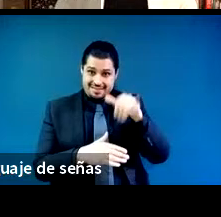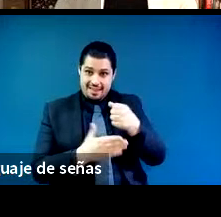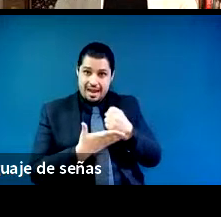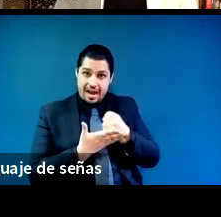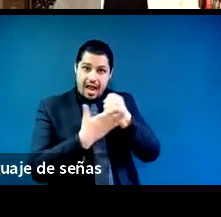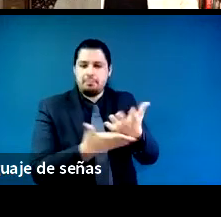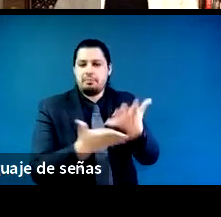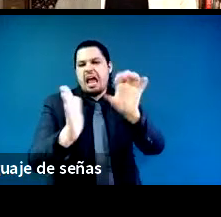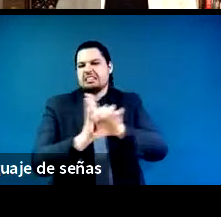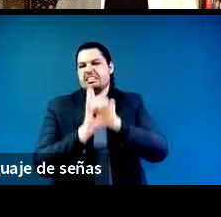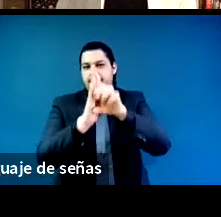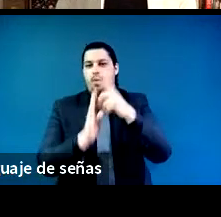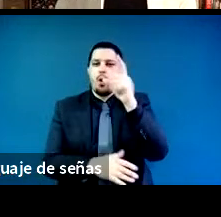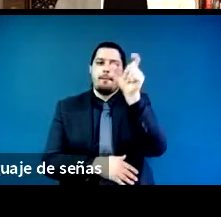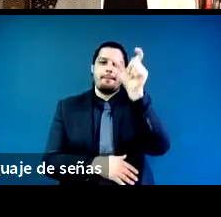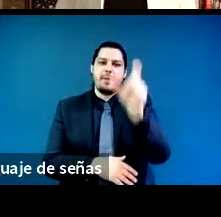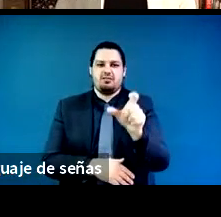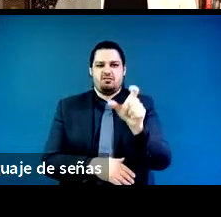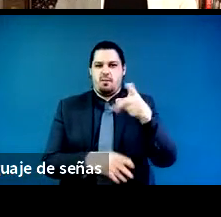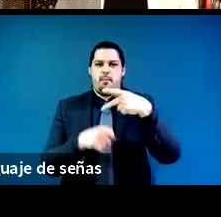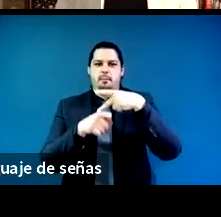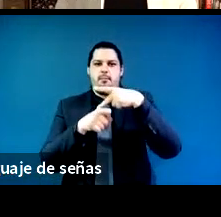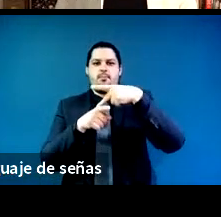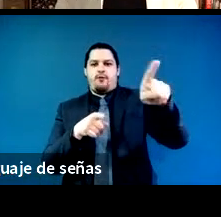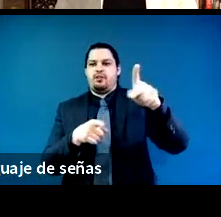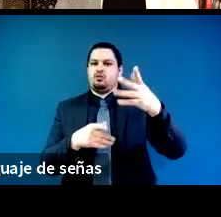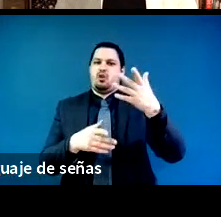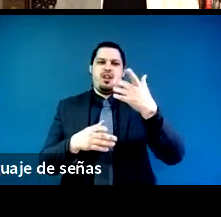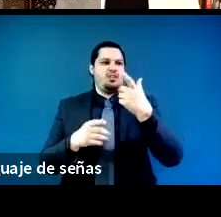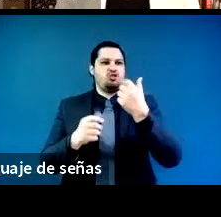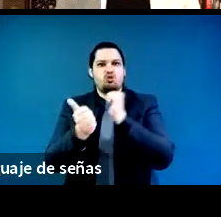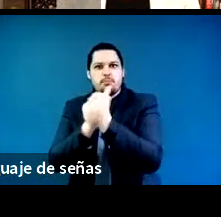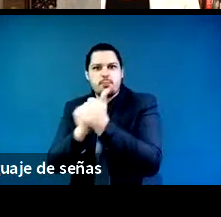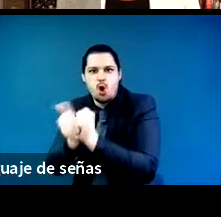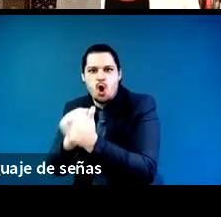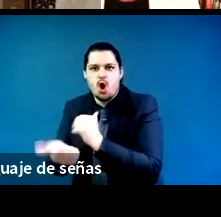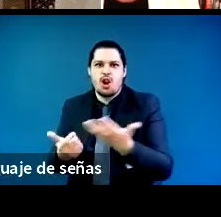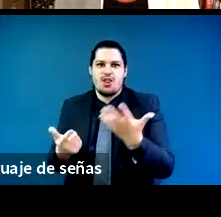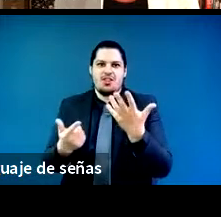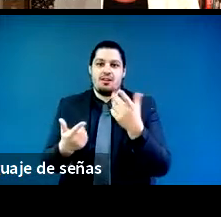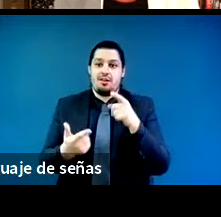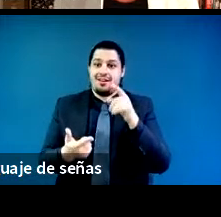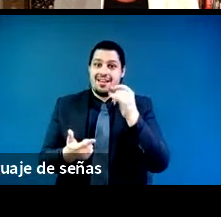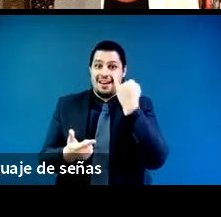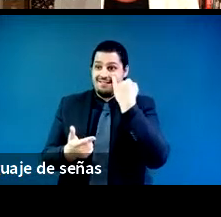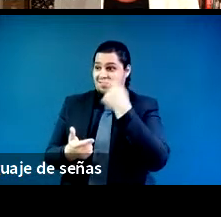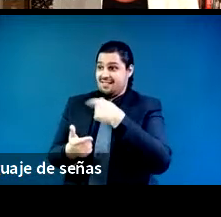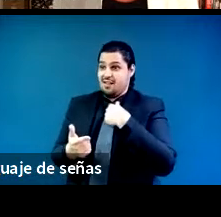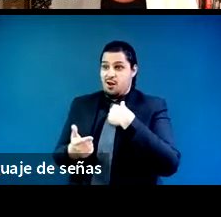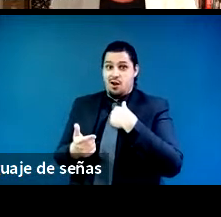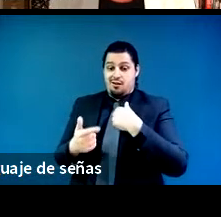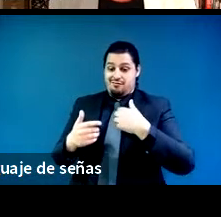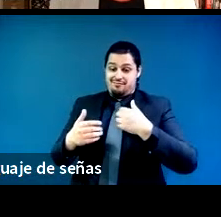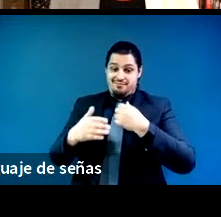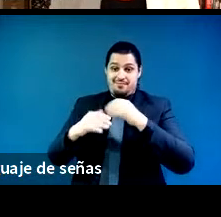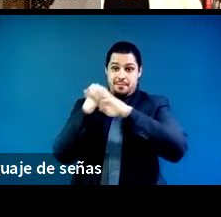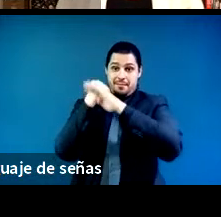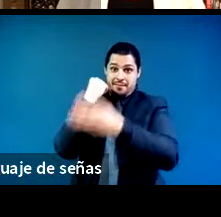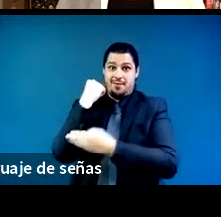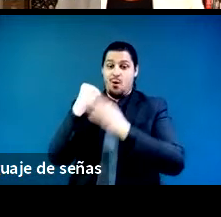motherhood is portrayed, for example, in sports media, but I think in media in general. So Sonia, if you could begin, I'd really appreciate that. Thank you.